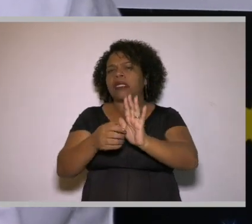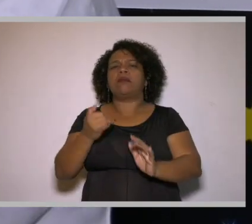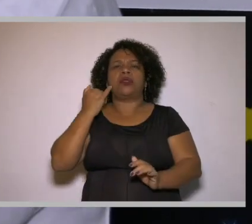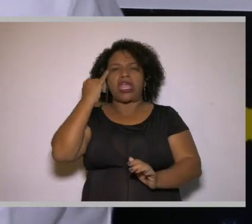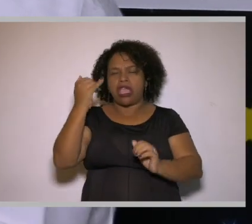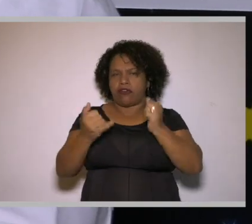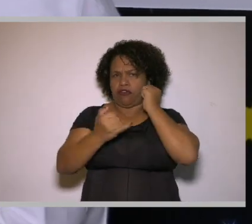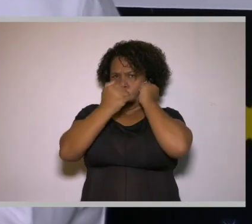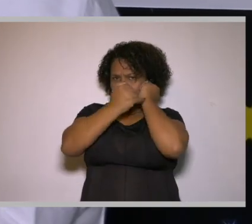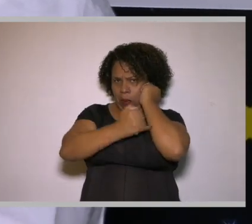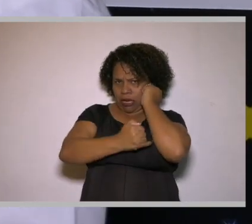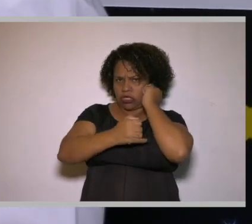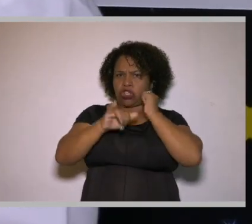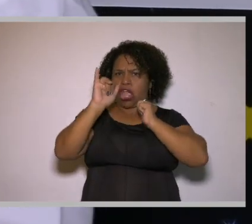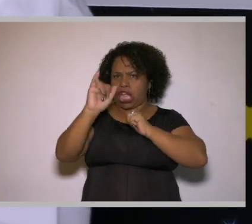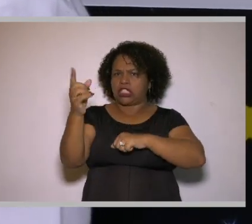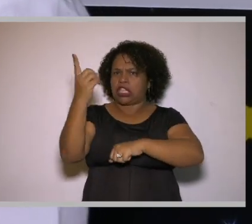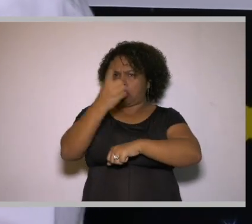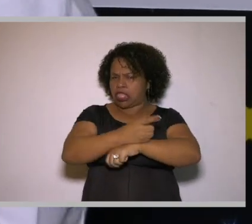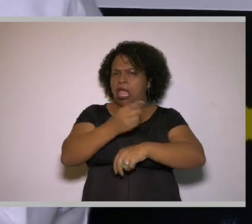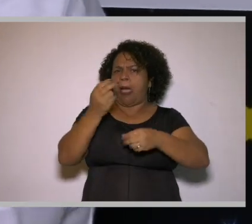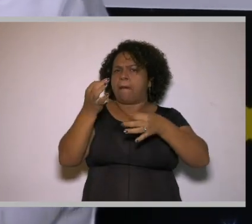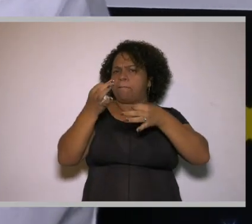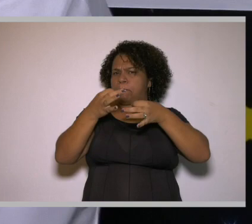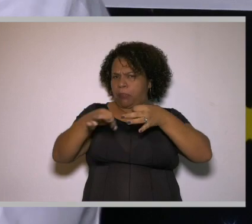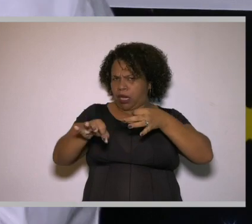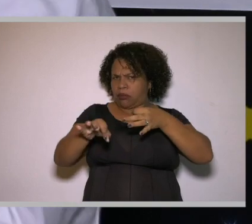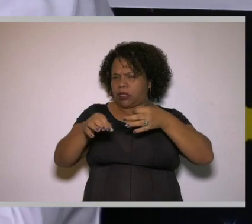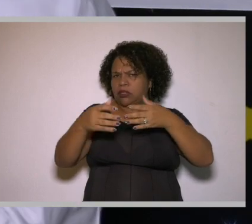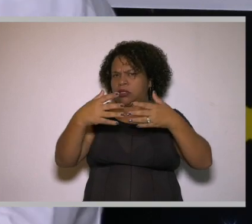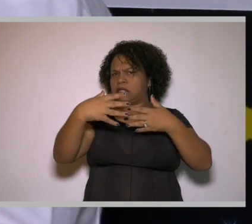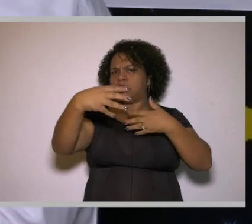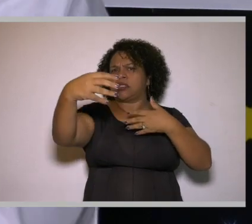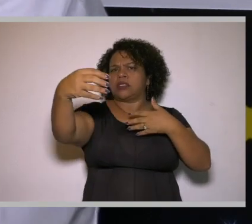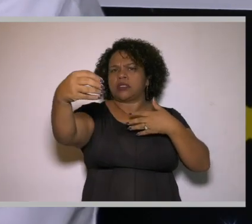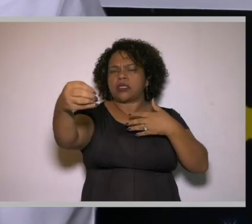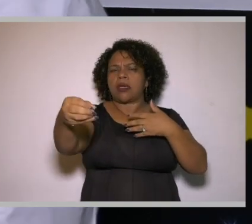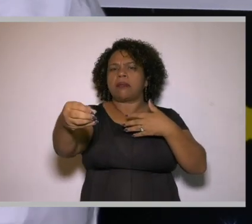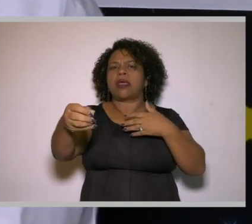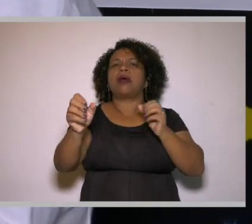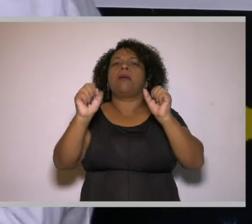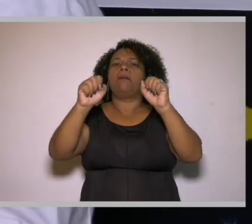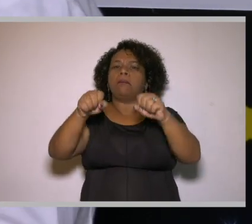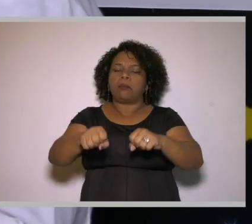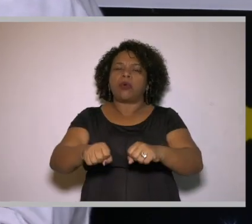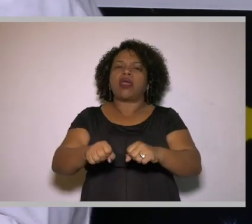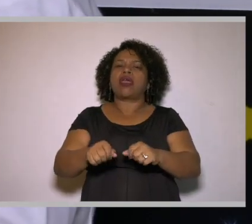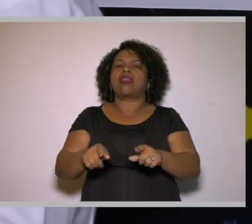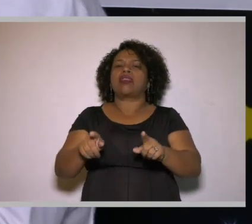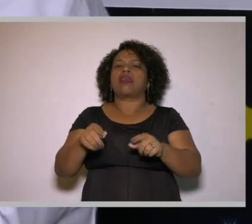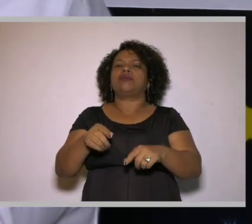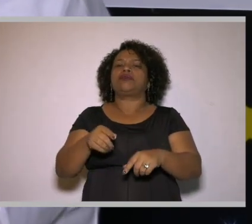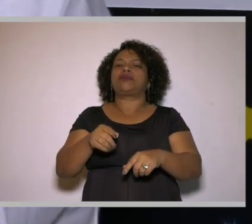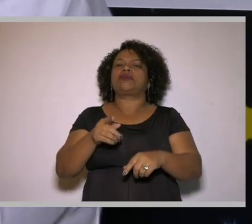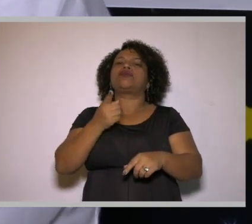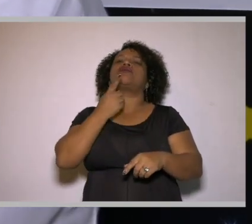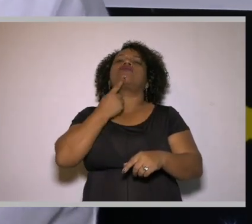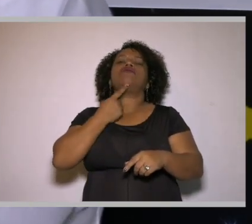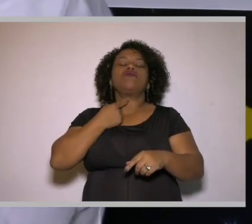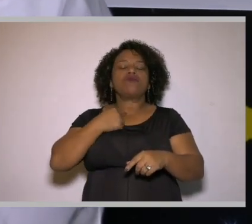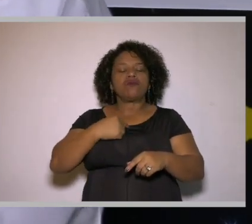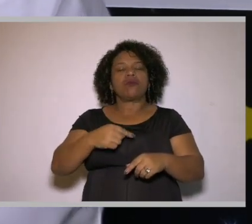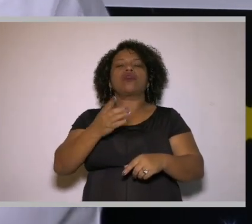le decimos qué cantidad por kilogramo de peso, 2 horas antes del procedimiento quirúrgico. Esos son los niños